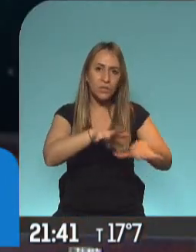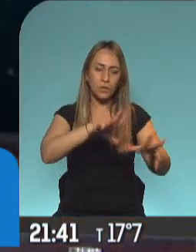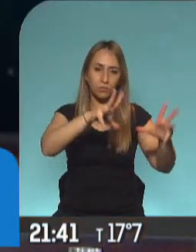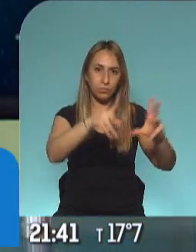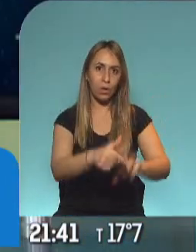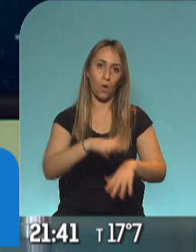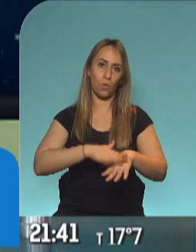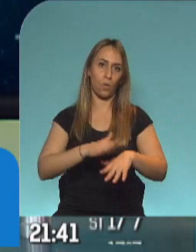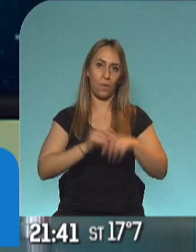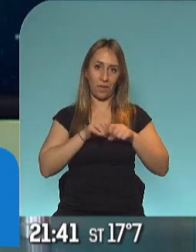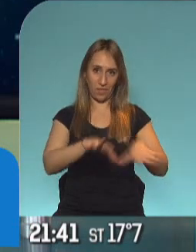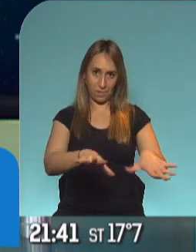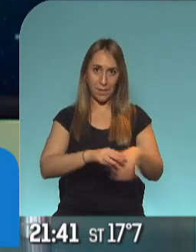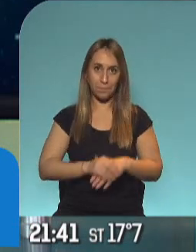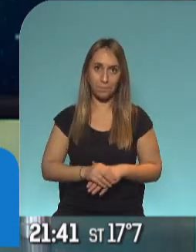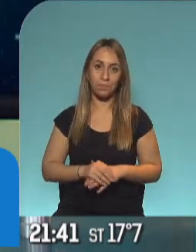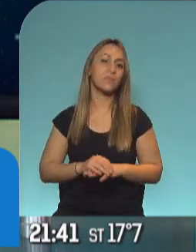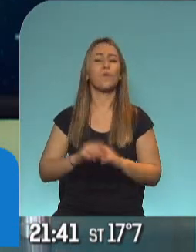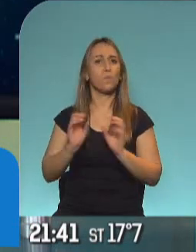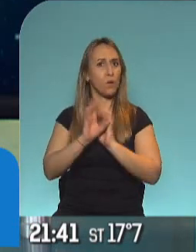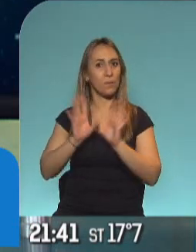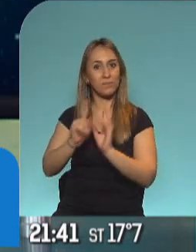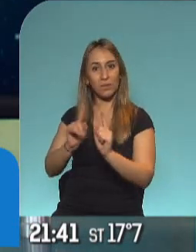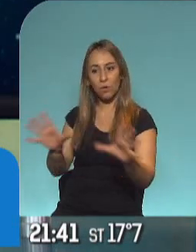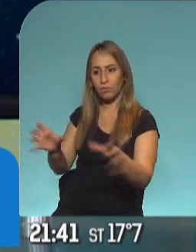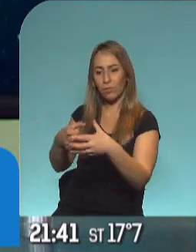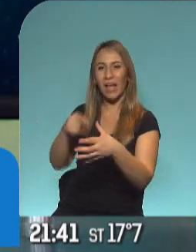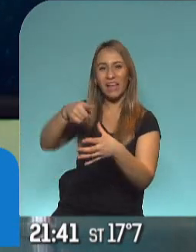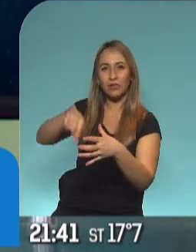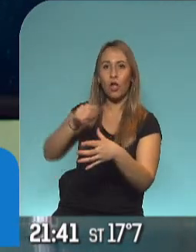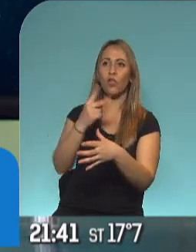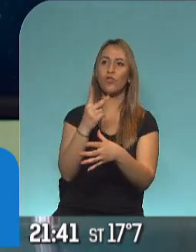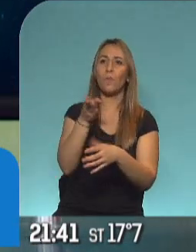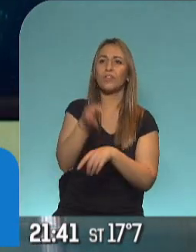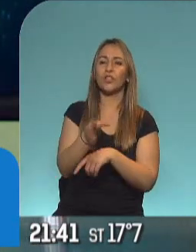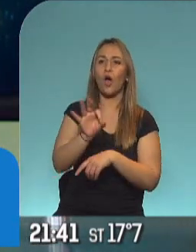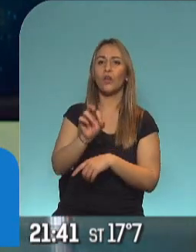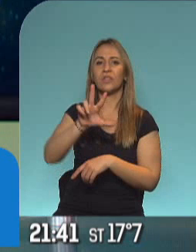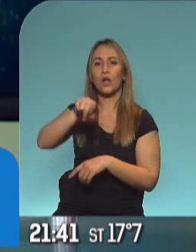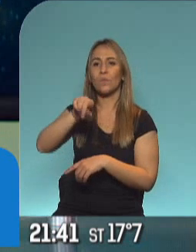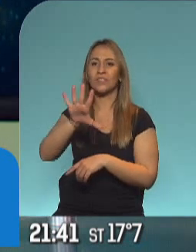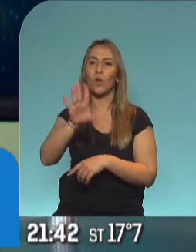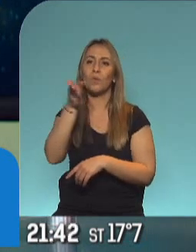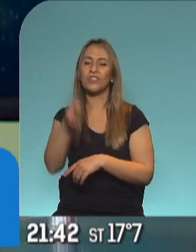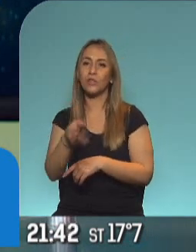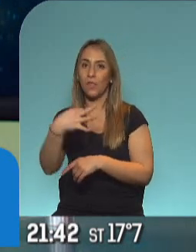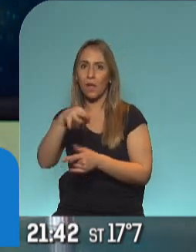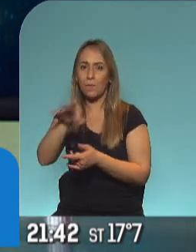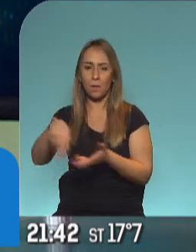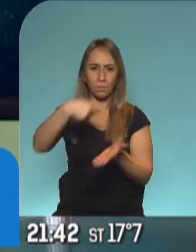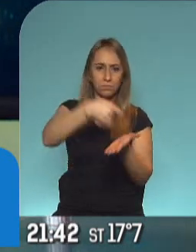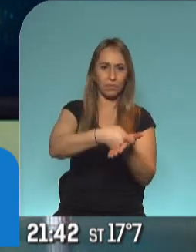por la pandemia. Está claro que ese 2% o 3,5% está relacionado a la fortuna, está relacionado